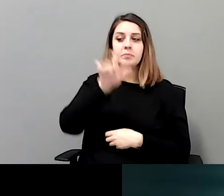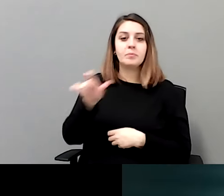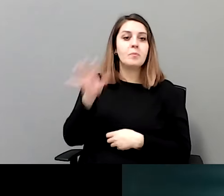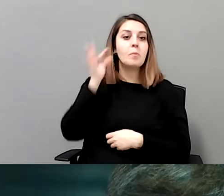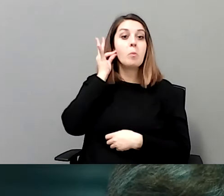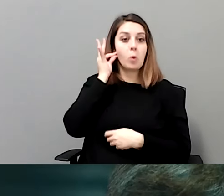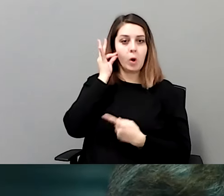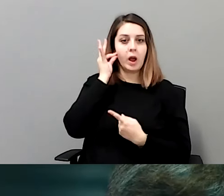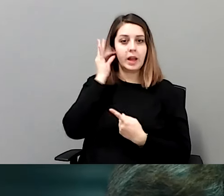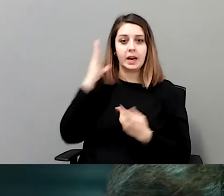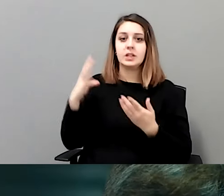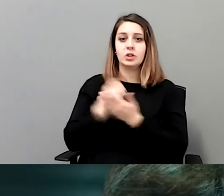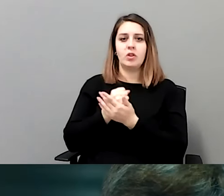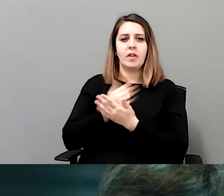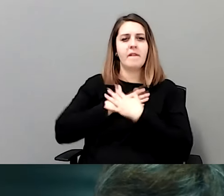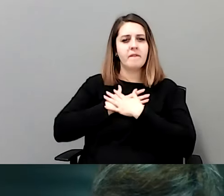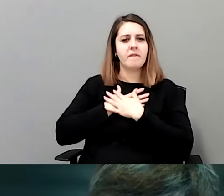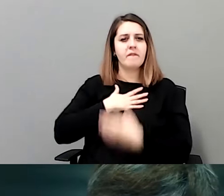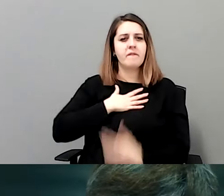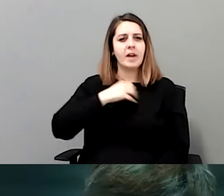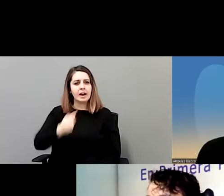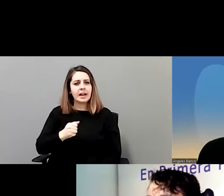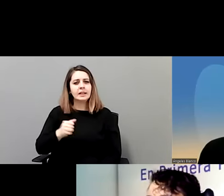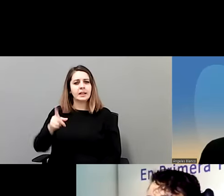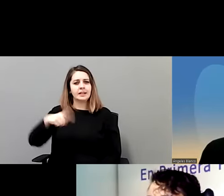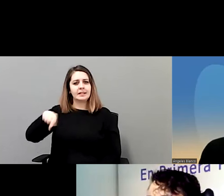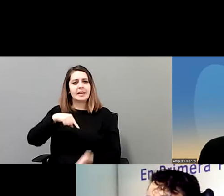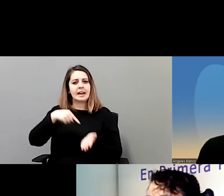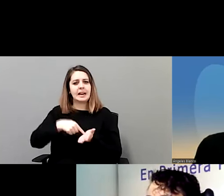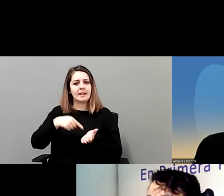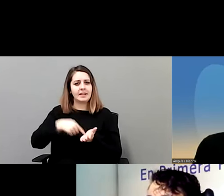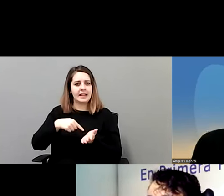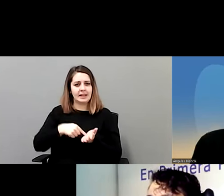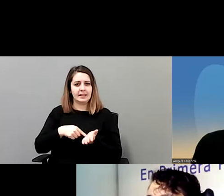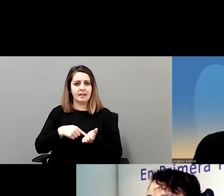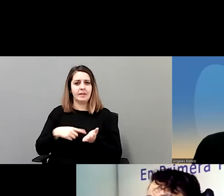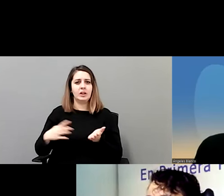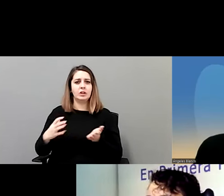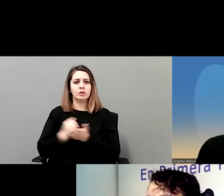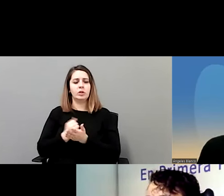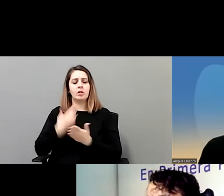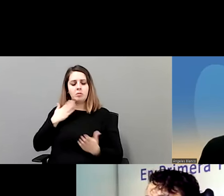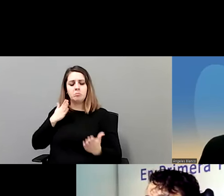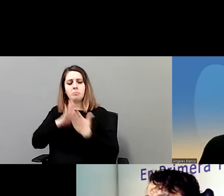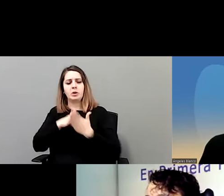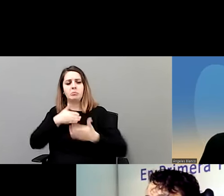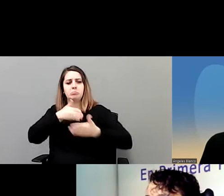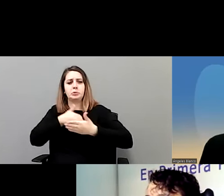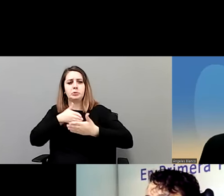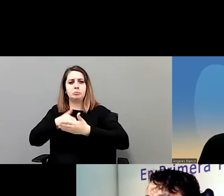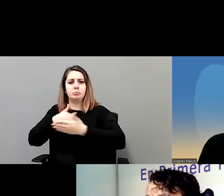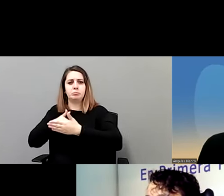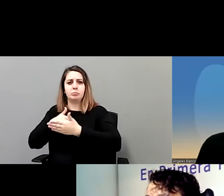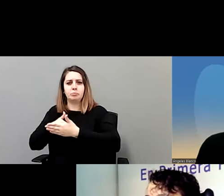mujeres, todas ellas valientes, todas ellas reivindicativas, todas ellas enfrentando los obstáculos por